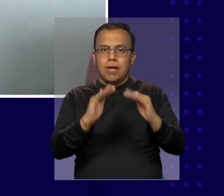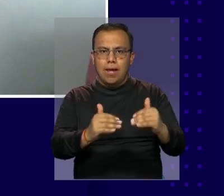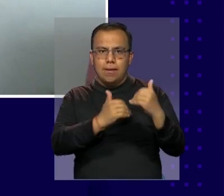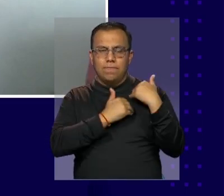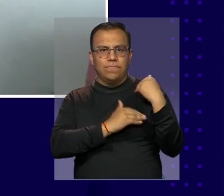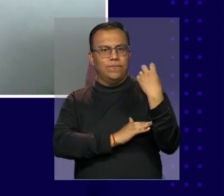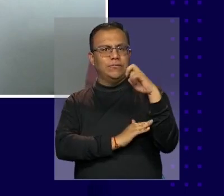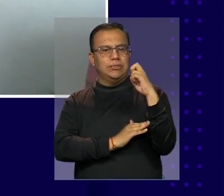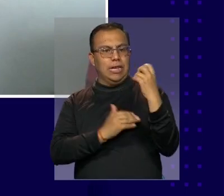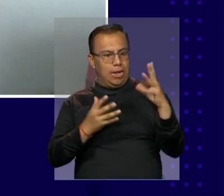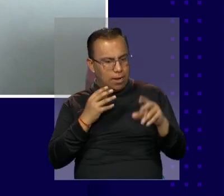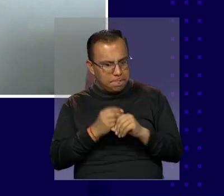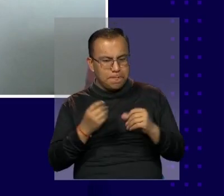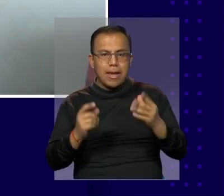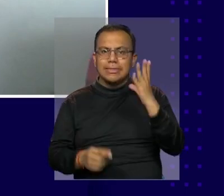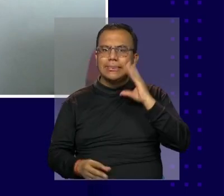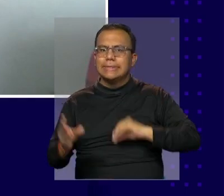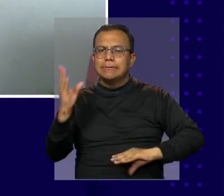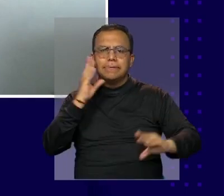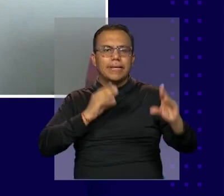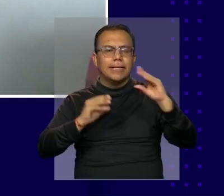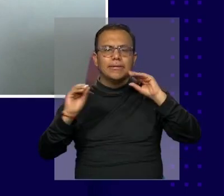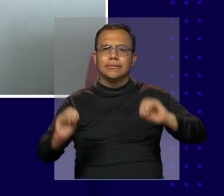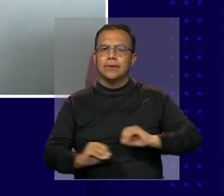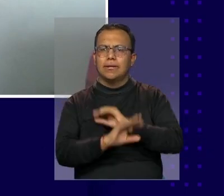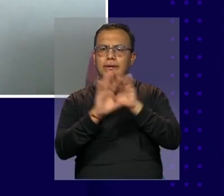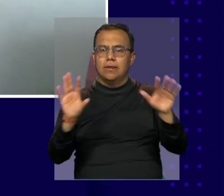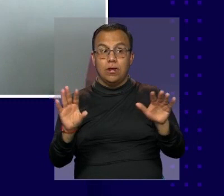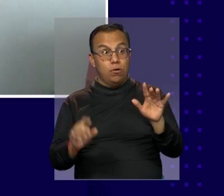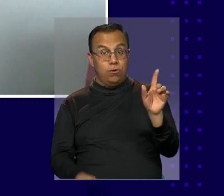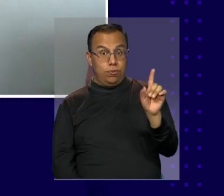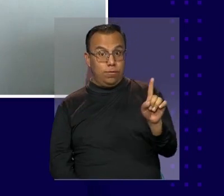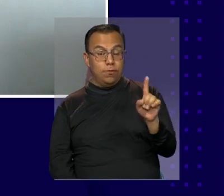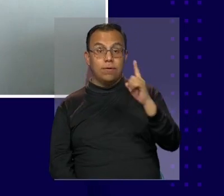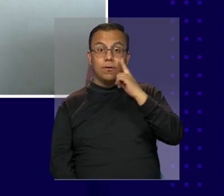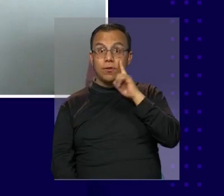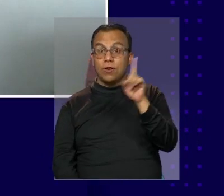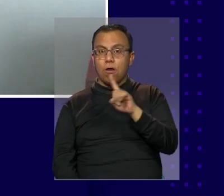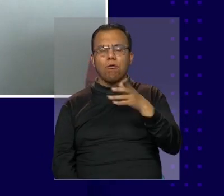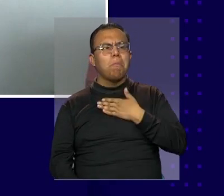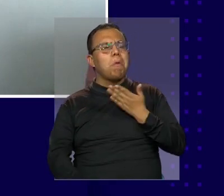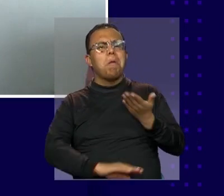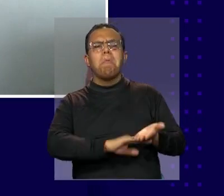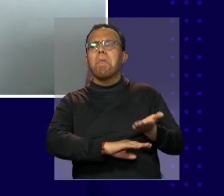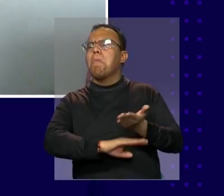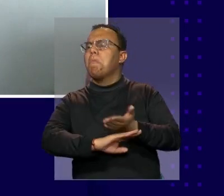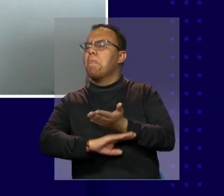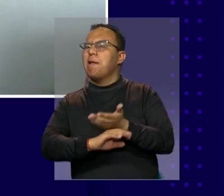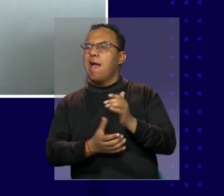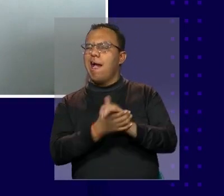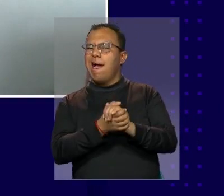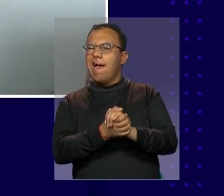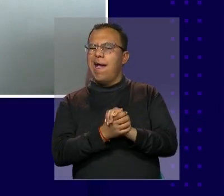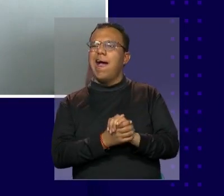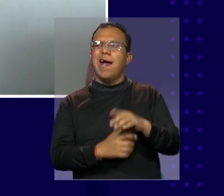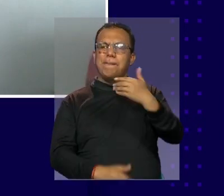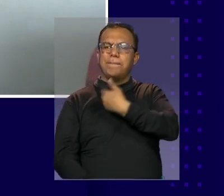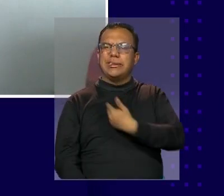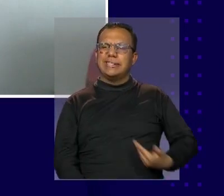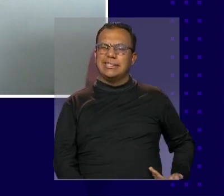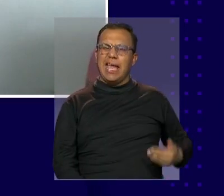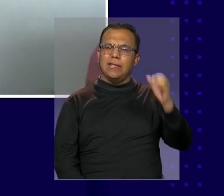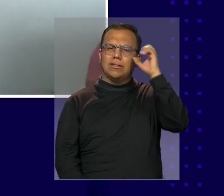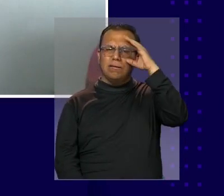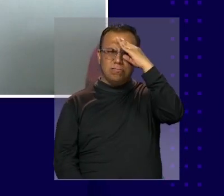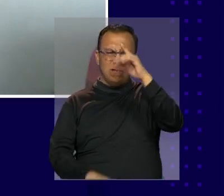de la nación, que tienen la experiencia clara, que no fueron postuladas por ser amigas personales del presidente, como